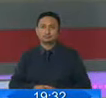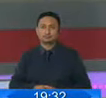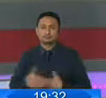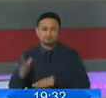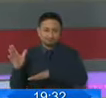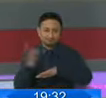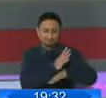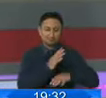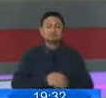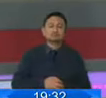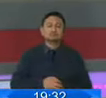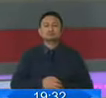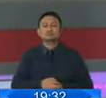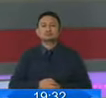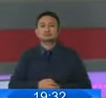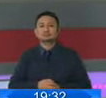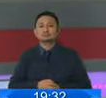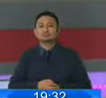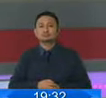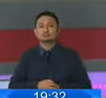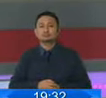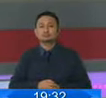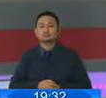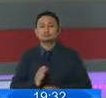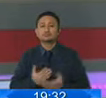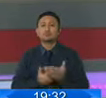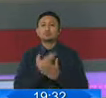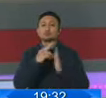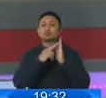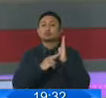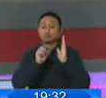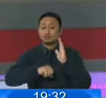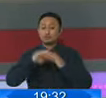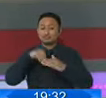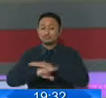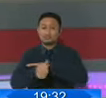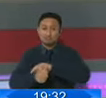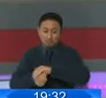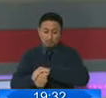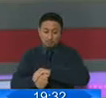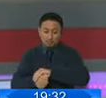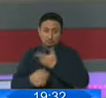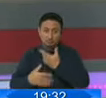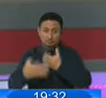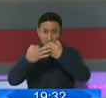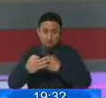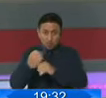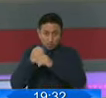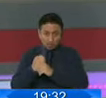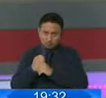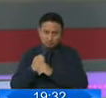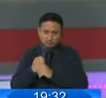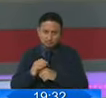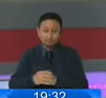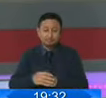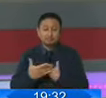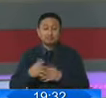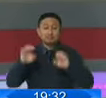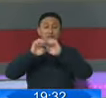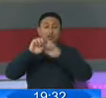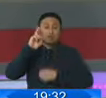Cambiamos de información, amigos. La implementación de los nuevos requisitos para entrar a las Islas Galápagos aún no son de cumplimiento obligatorio. Operadores